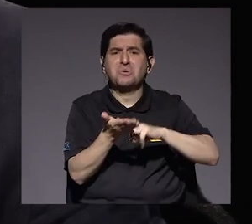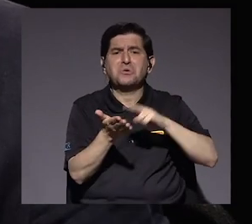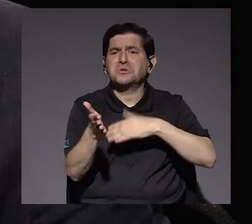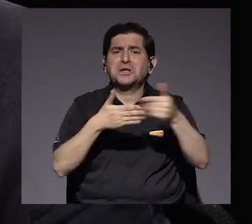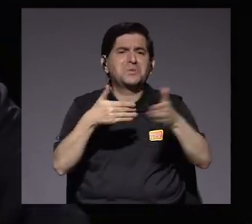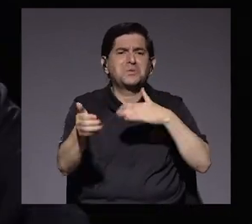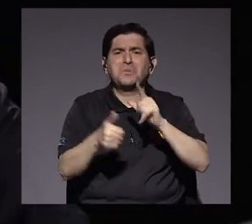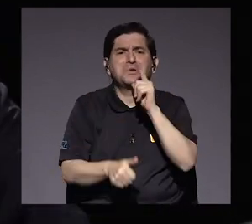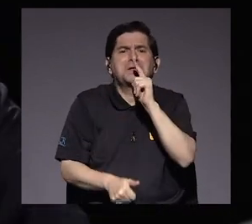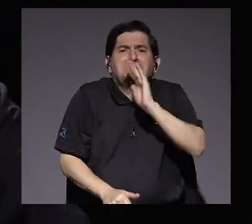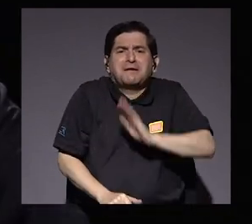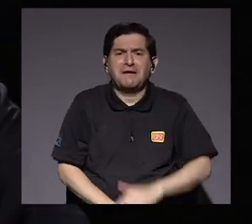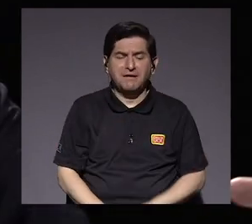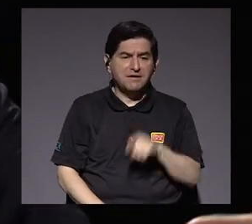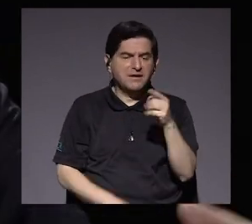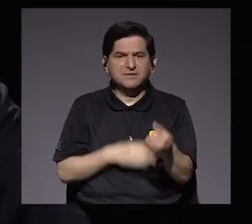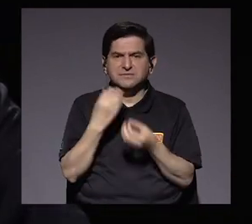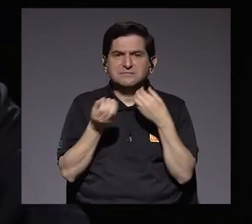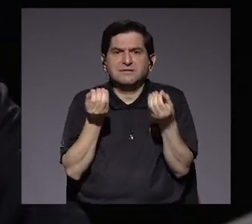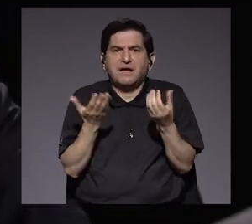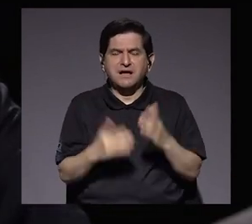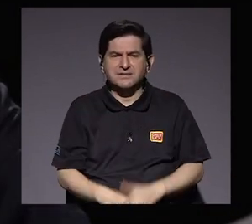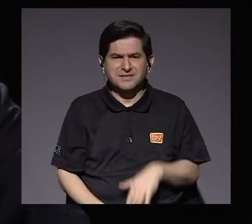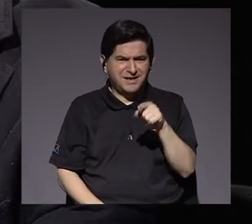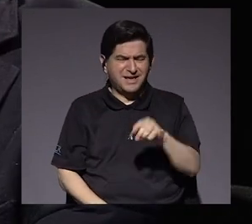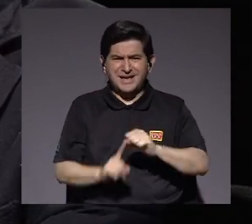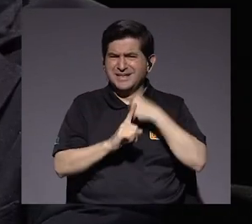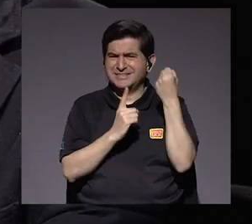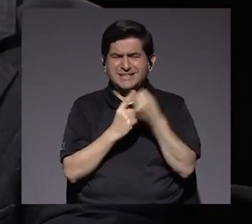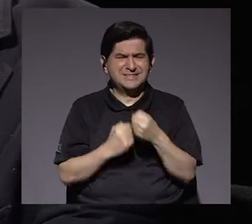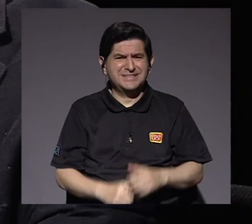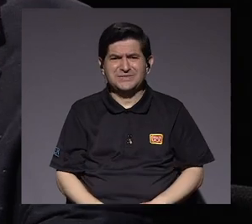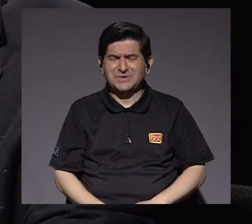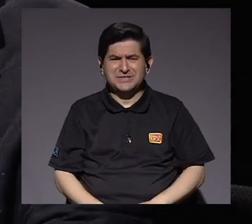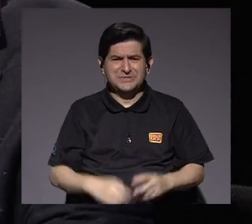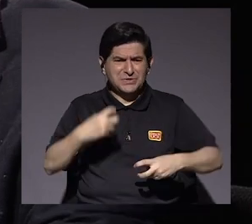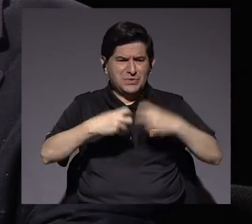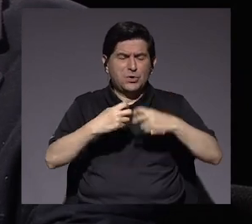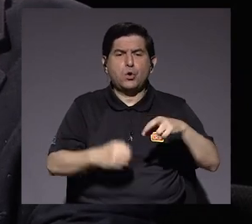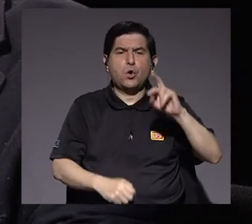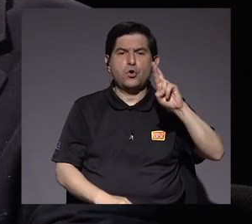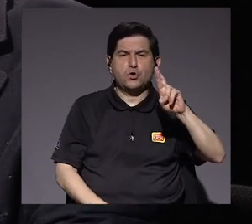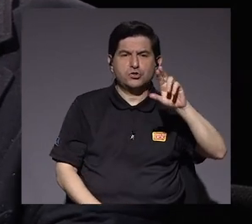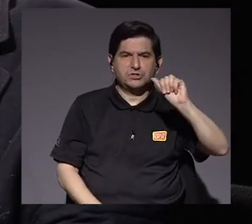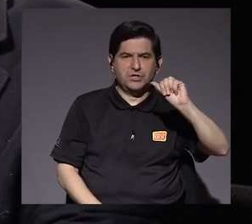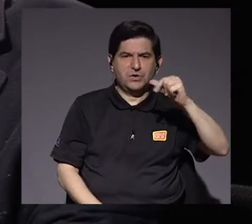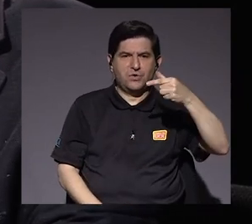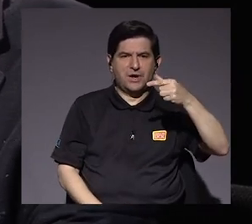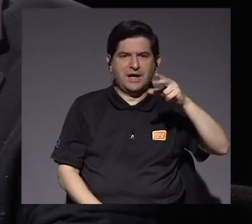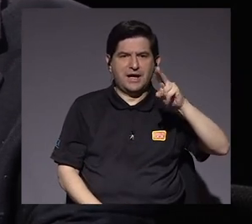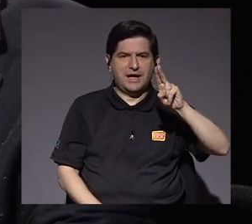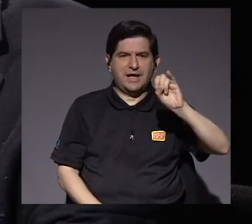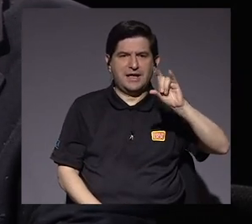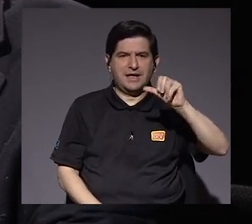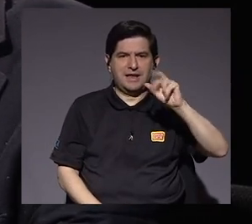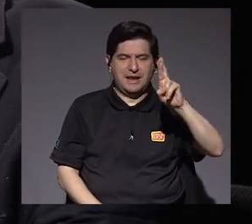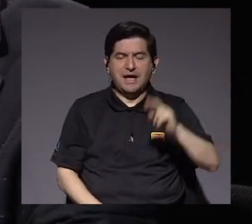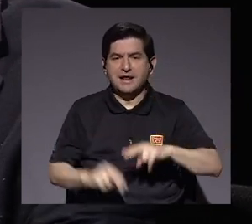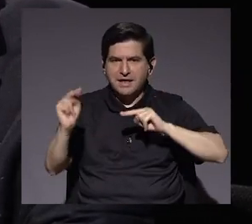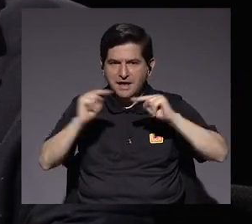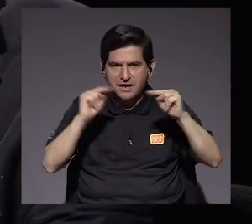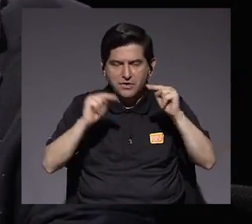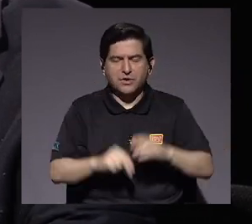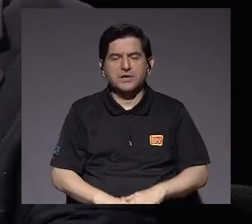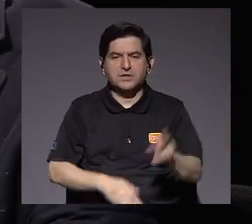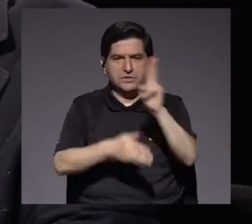llega a cualquiera. No. Y eso hace que entonces hayan estos desencuentros con doña Rocío Aguilar en algunos momentos, incluso con la negociación con las universidades, en